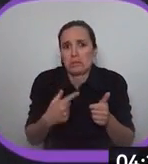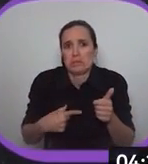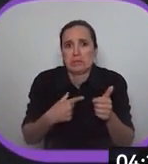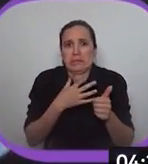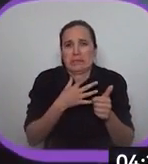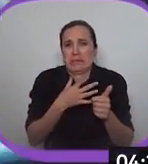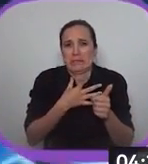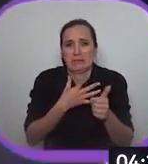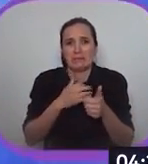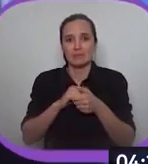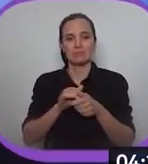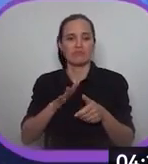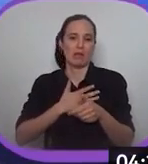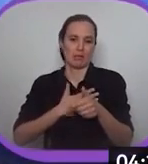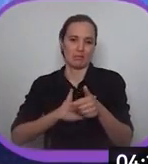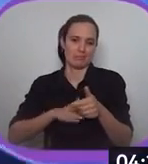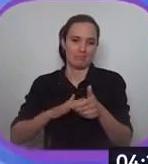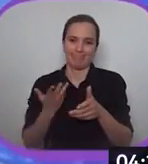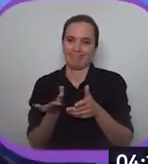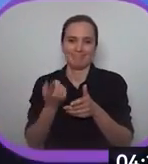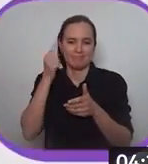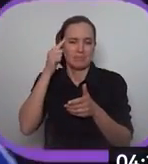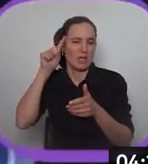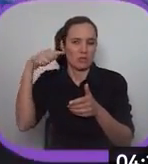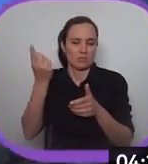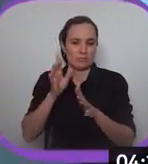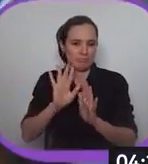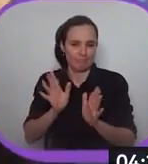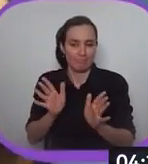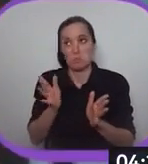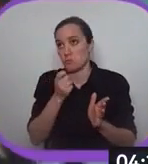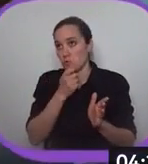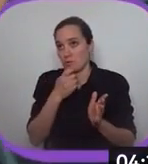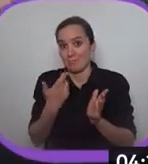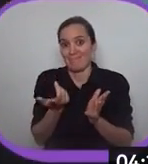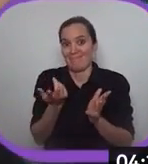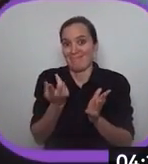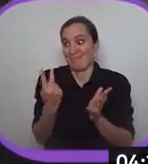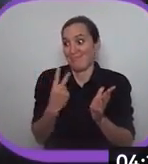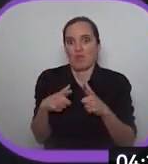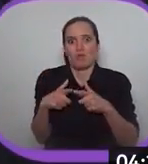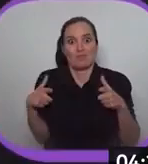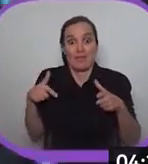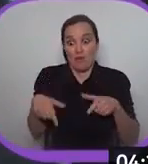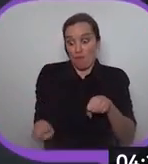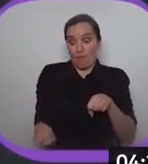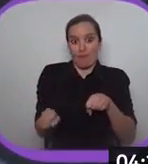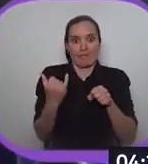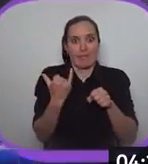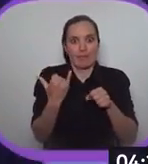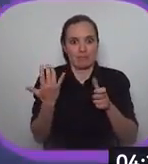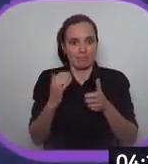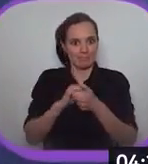hay de vomitar! ¡Porque estoy a punto de hacerlo! Tranquilo, hermano. Solo piensa en otra cosa, como lo afortunados que somos de no ir en